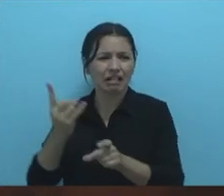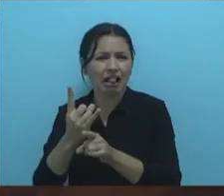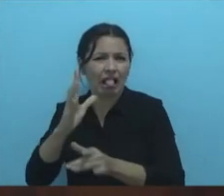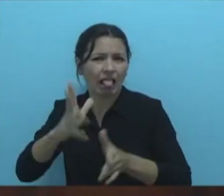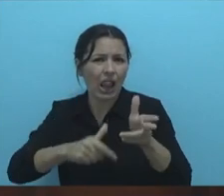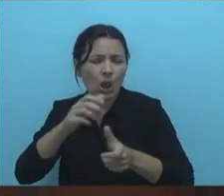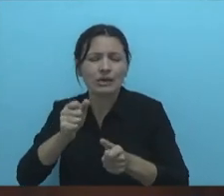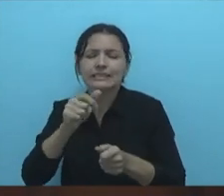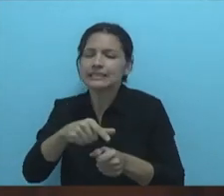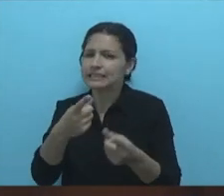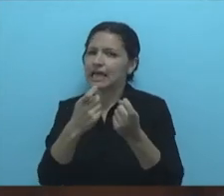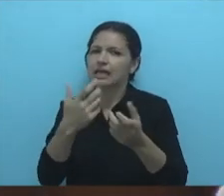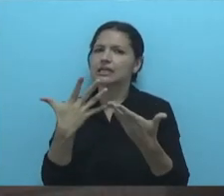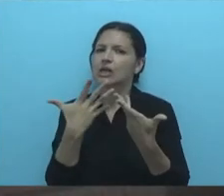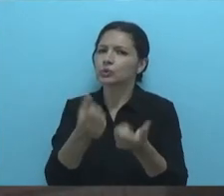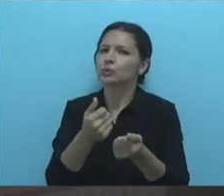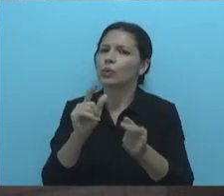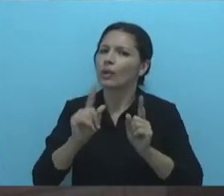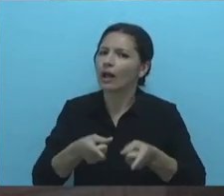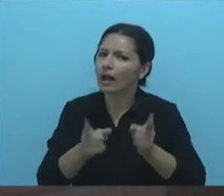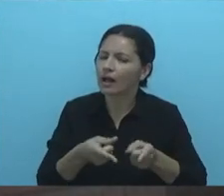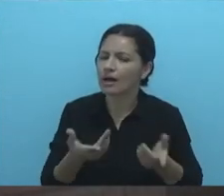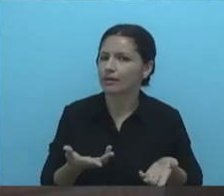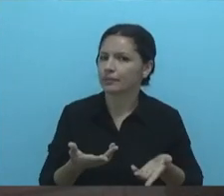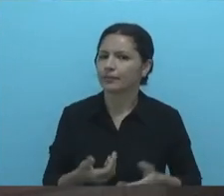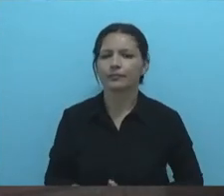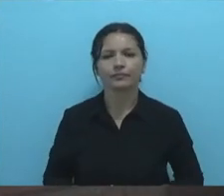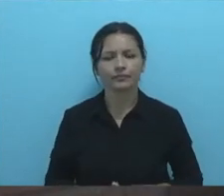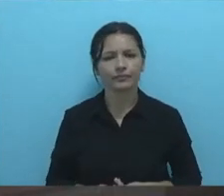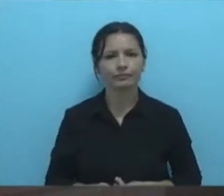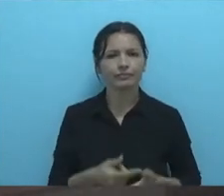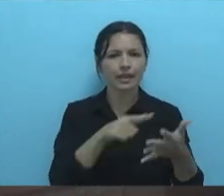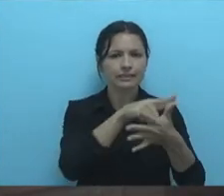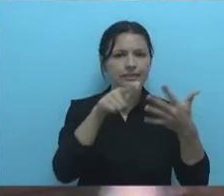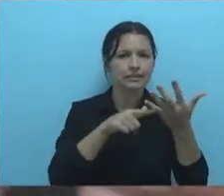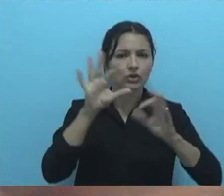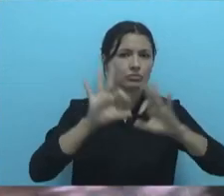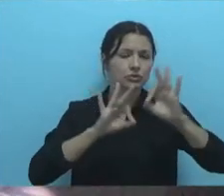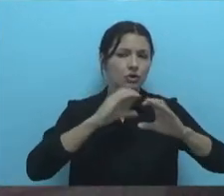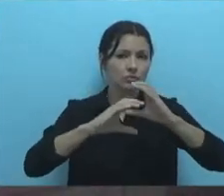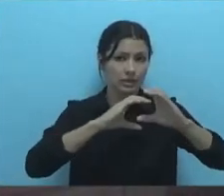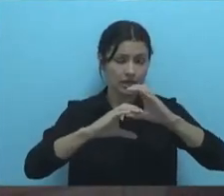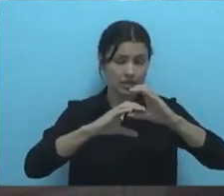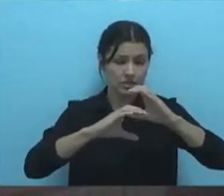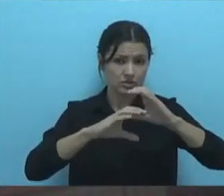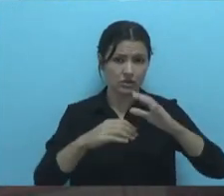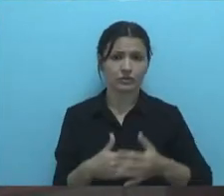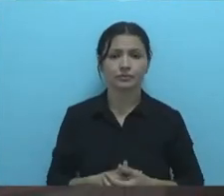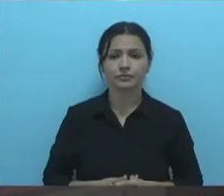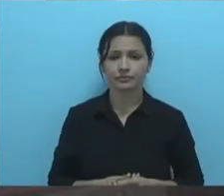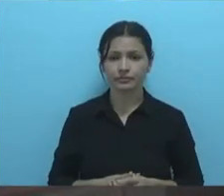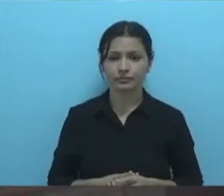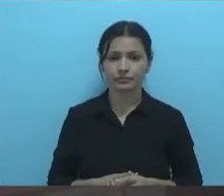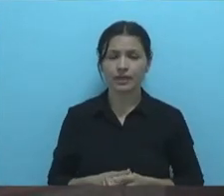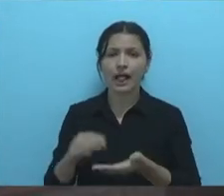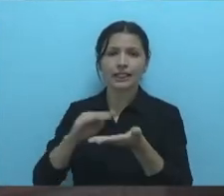Muchas gracias señor presidente para dar ingreso a cinco proyectos de comunicación que fueron trabajados en la sesión de diputados